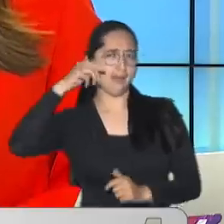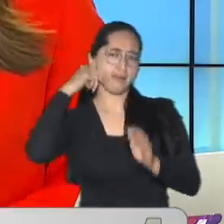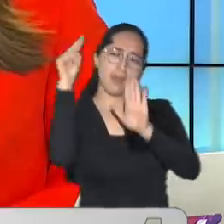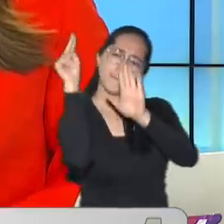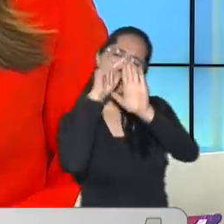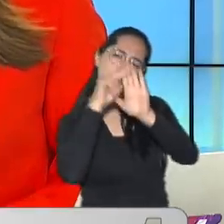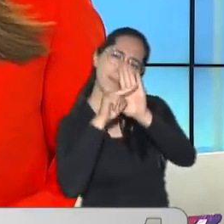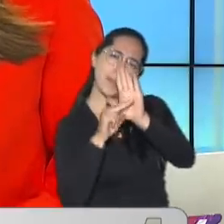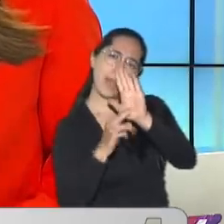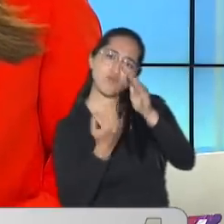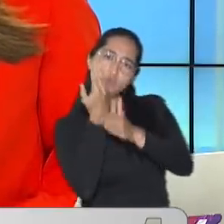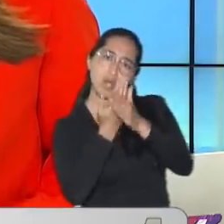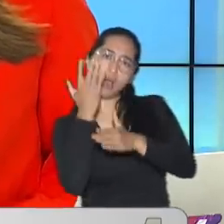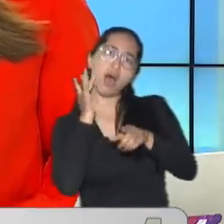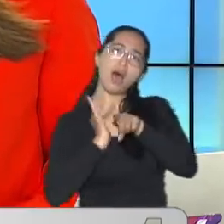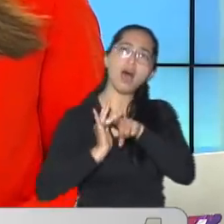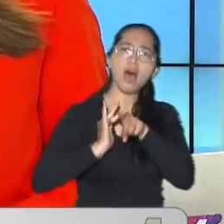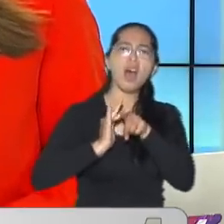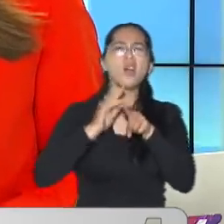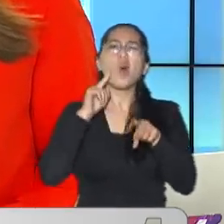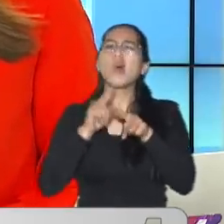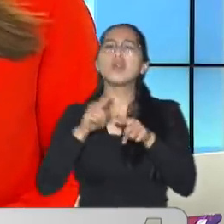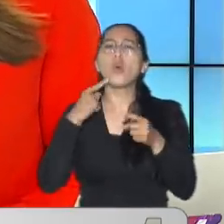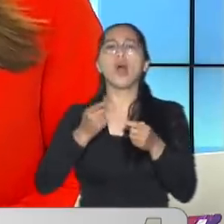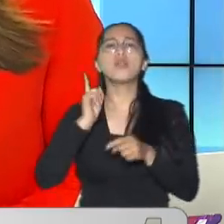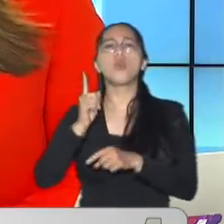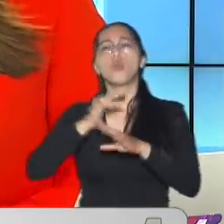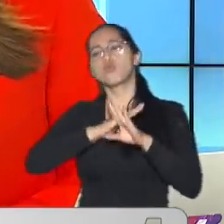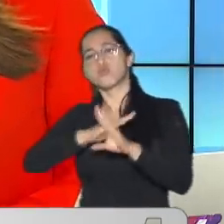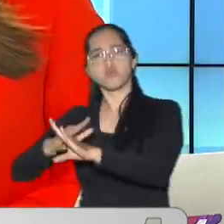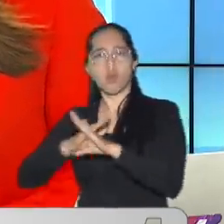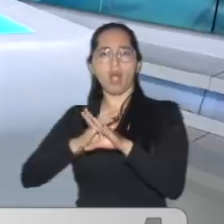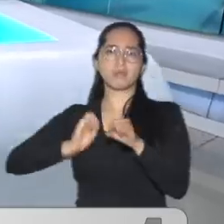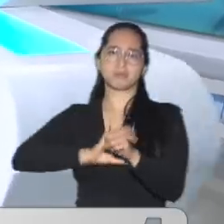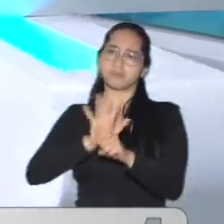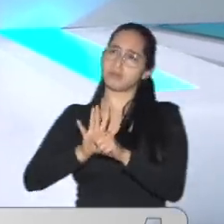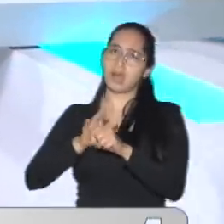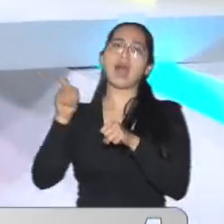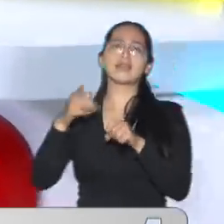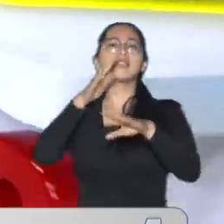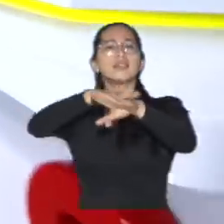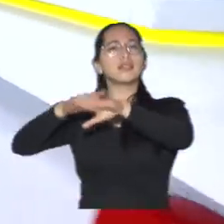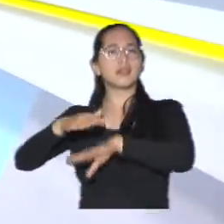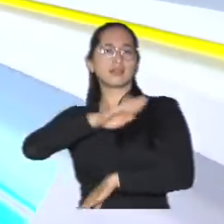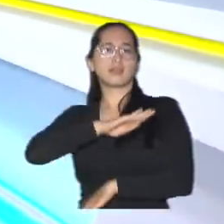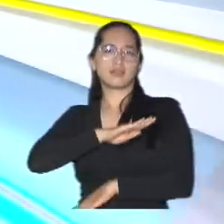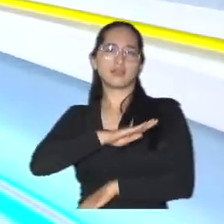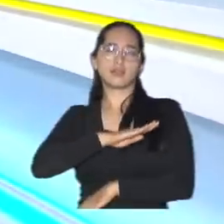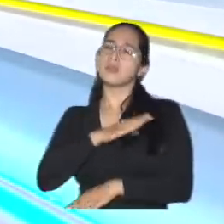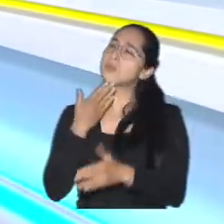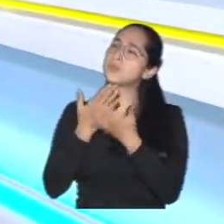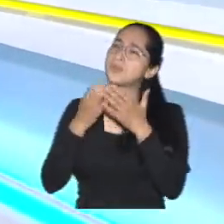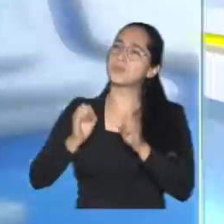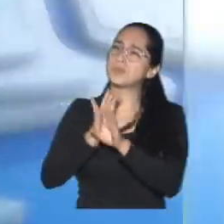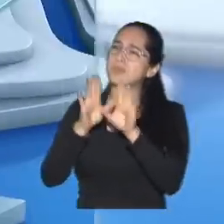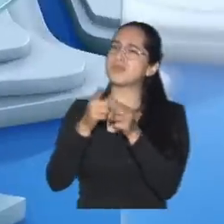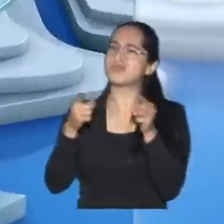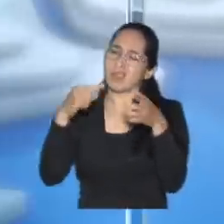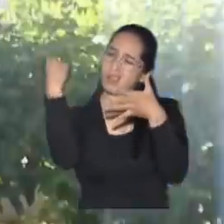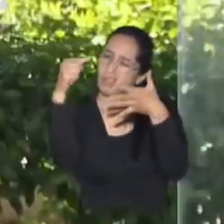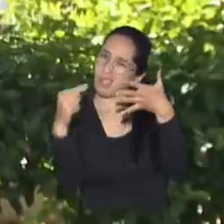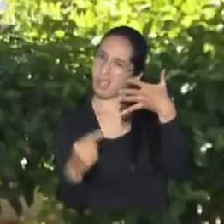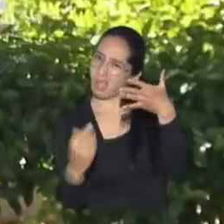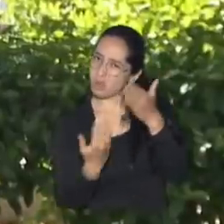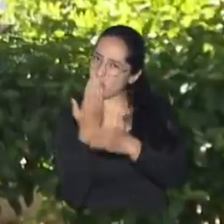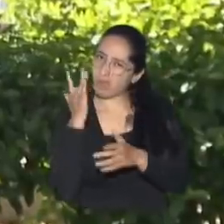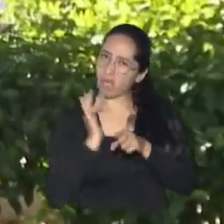del COVID-19. Así lo anunció el alcalde de la ciudad, William Dow. Tatiana, muy buenos días. ¿Cuáles serán esas nuevas medidas?